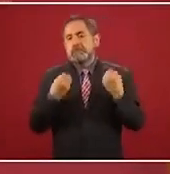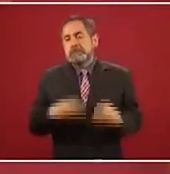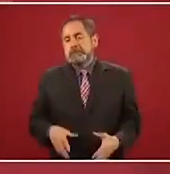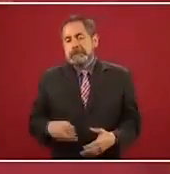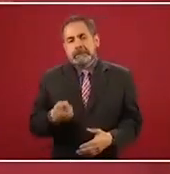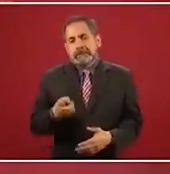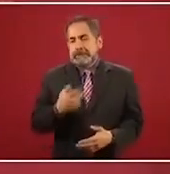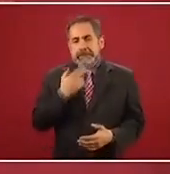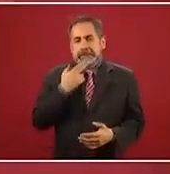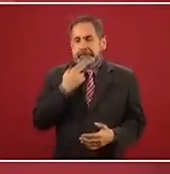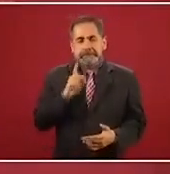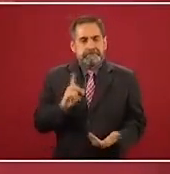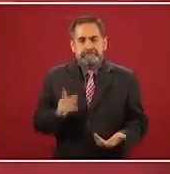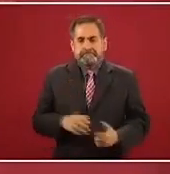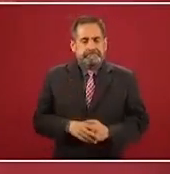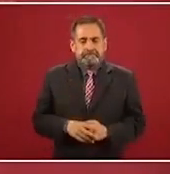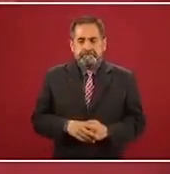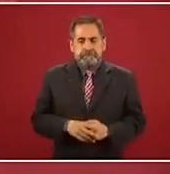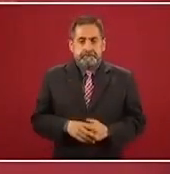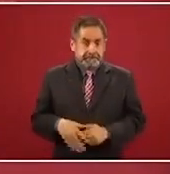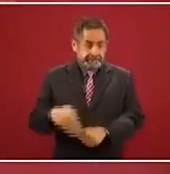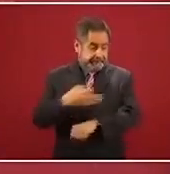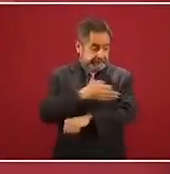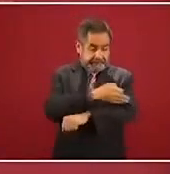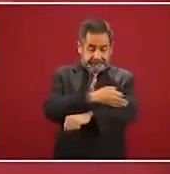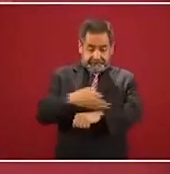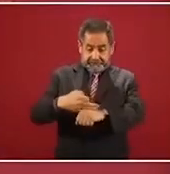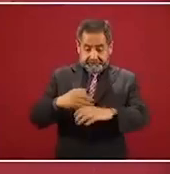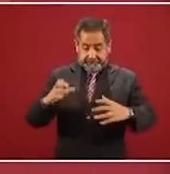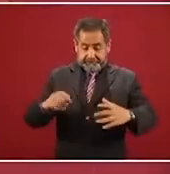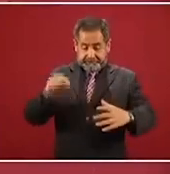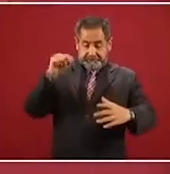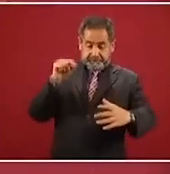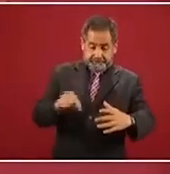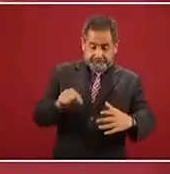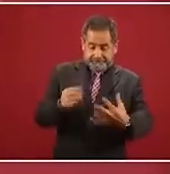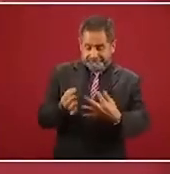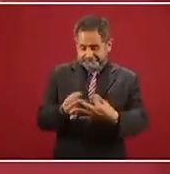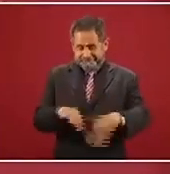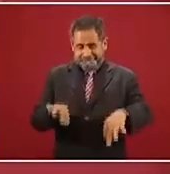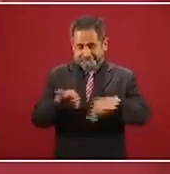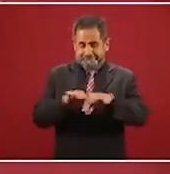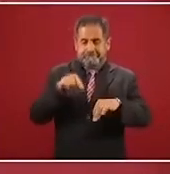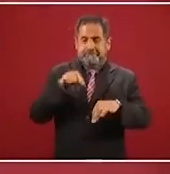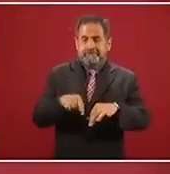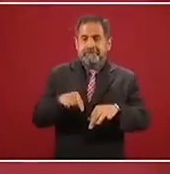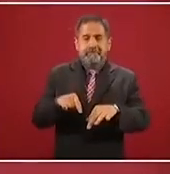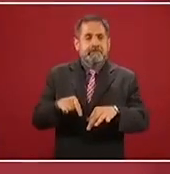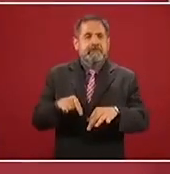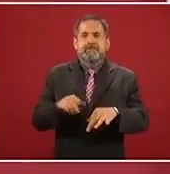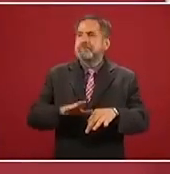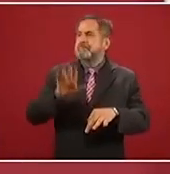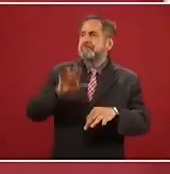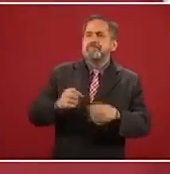familiar. La familia es la institución de seguridad social,